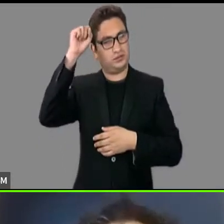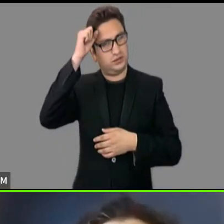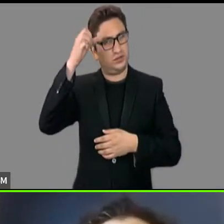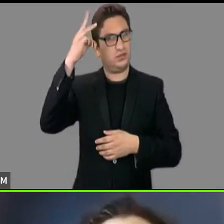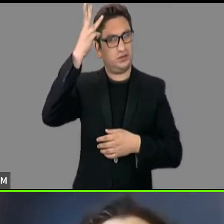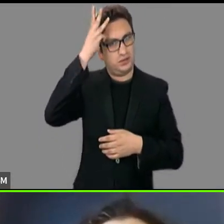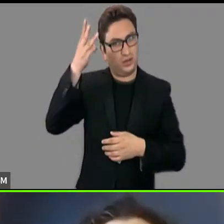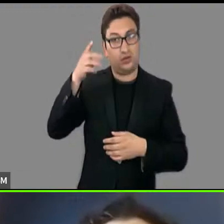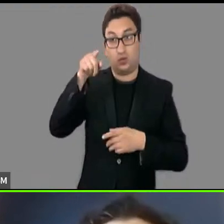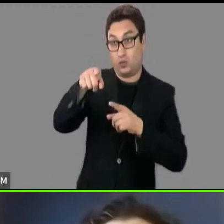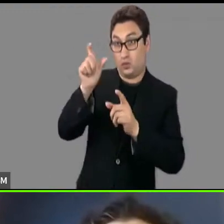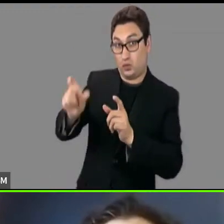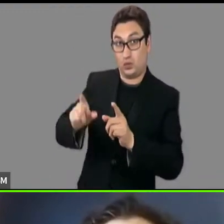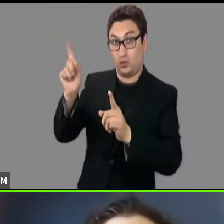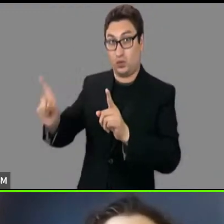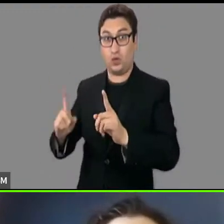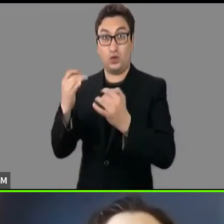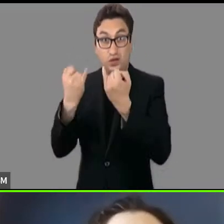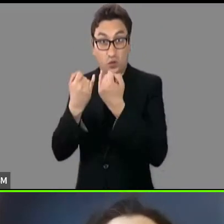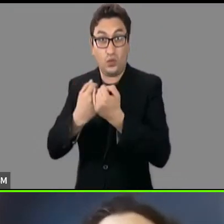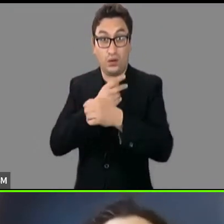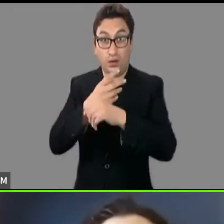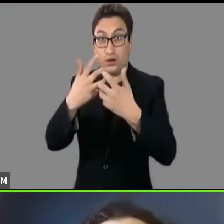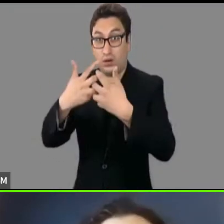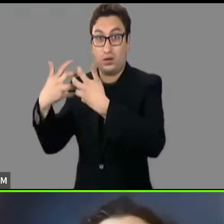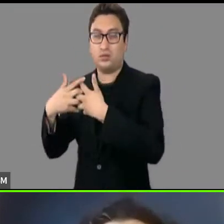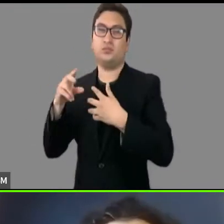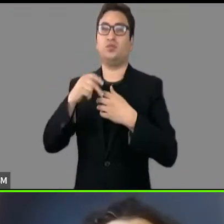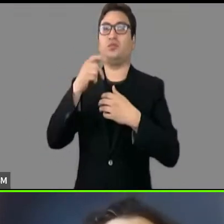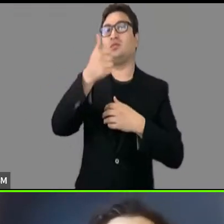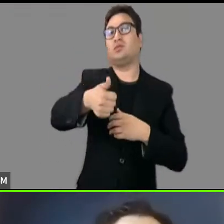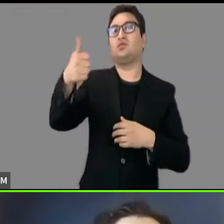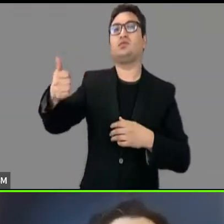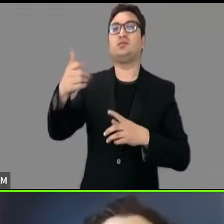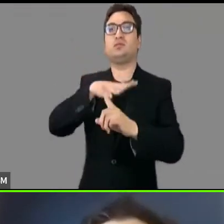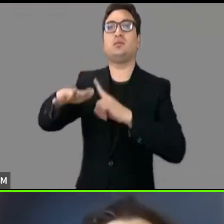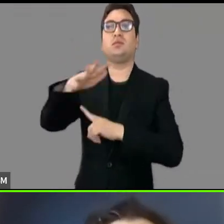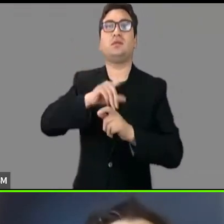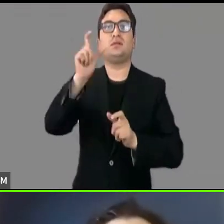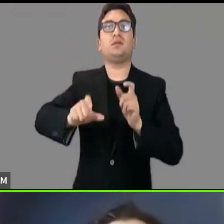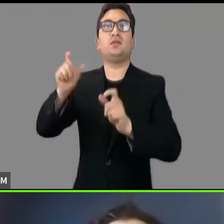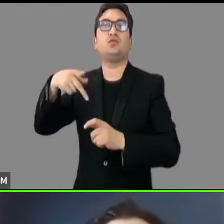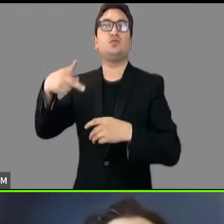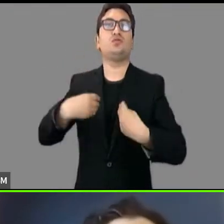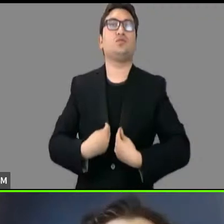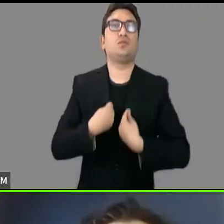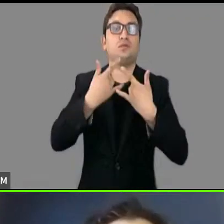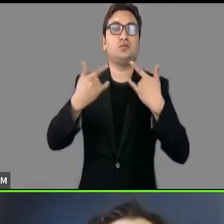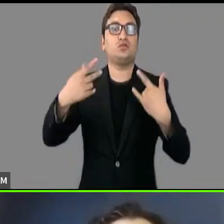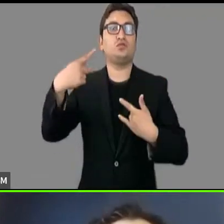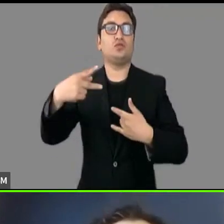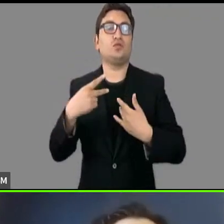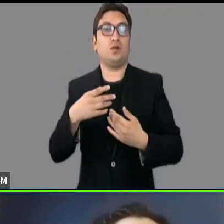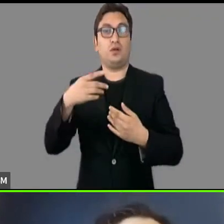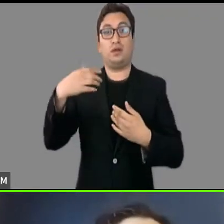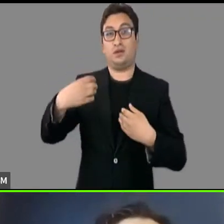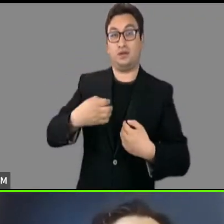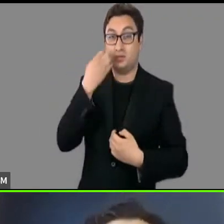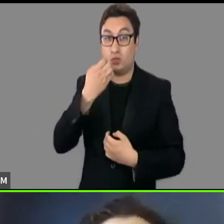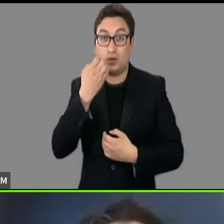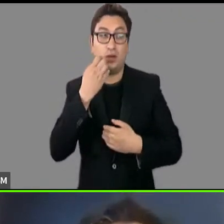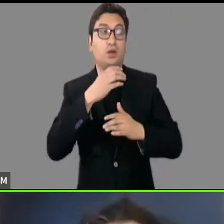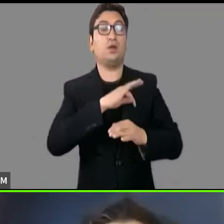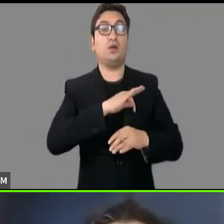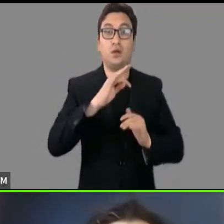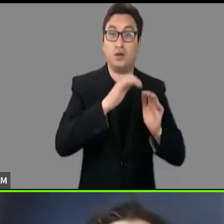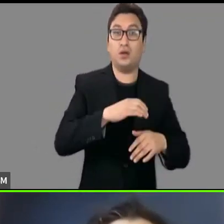sus necesidades y las barreras a las que se enfrentan están en función de su historia de vida. Si fueron a una escuela, no, del apoyo que tuvieron, de la formación